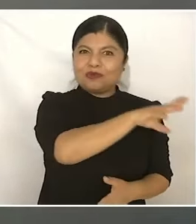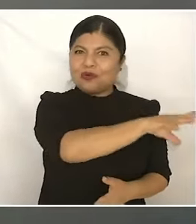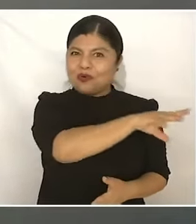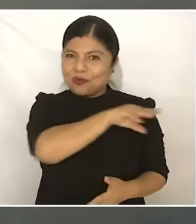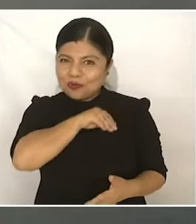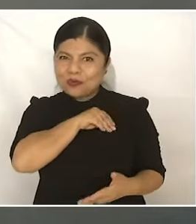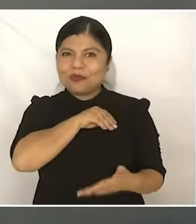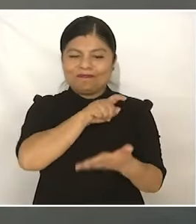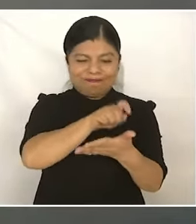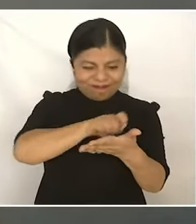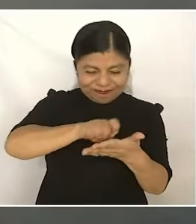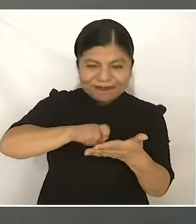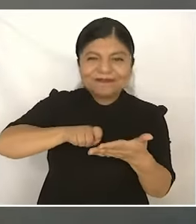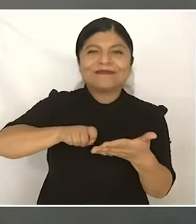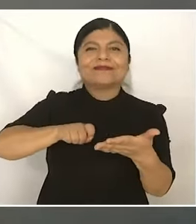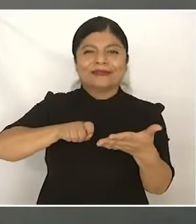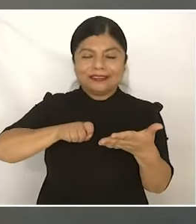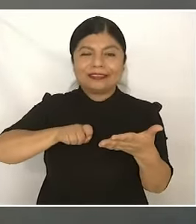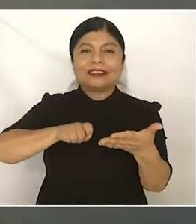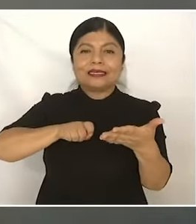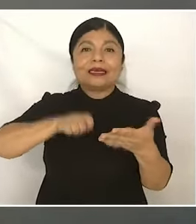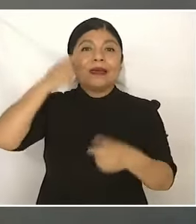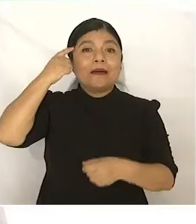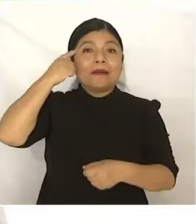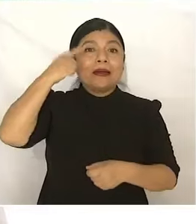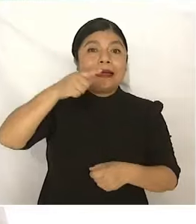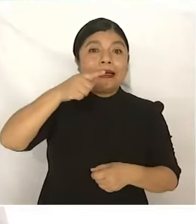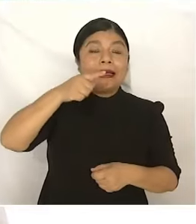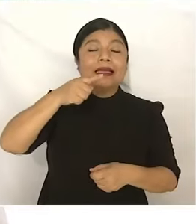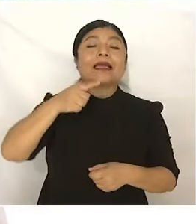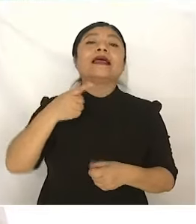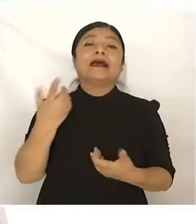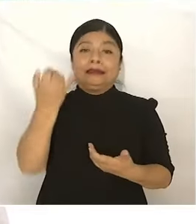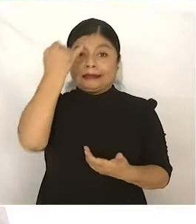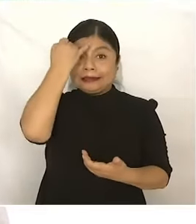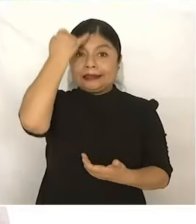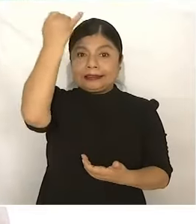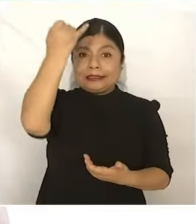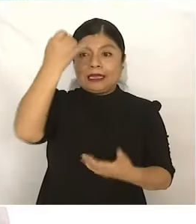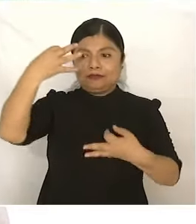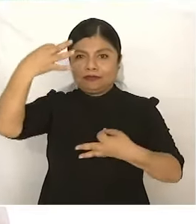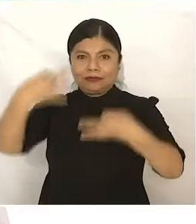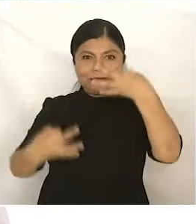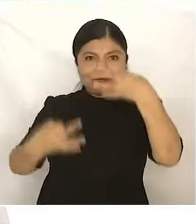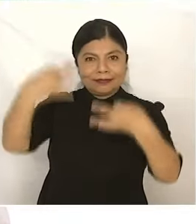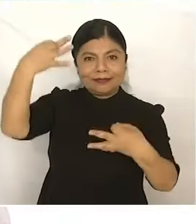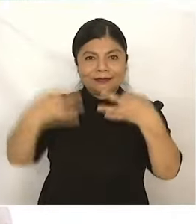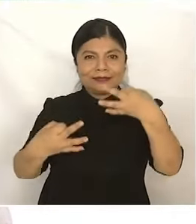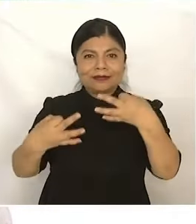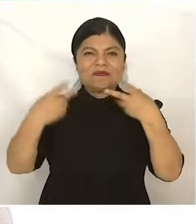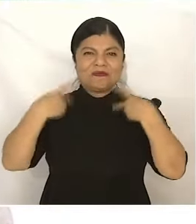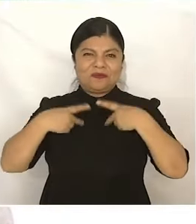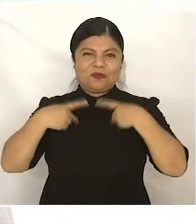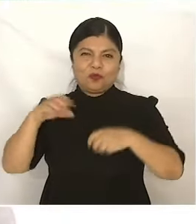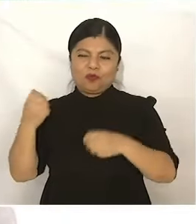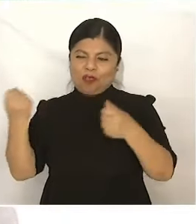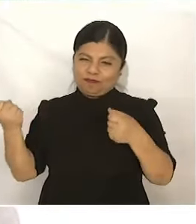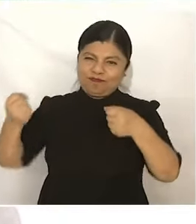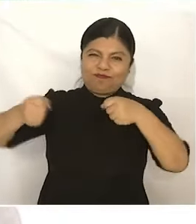al débil de los abusos que comete el fuerte. Esa es nuestra